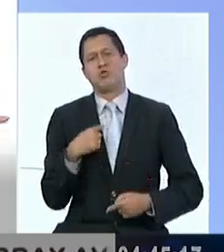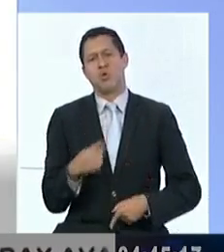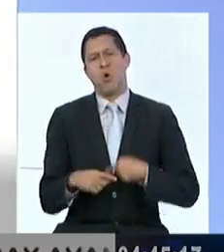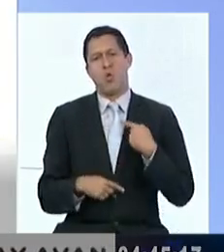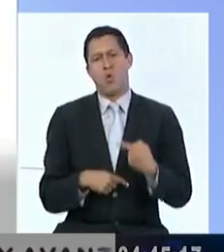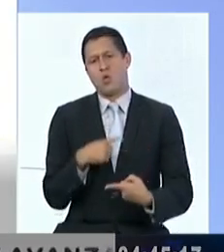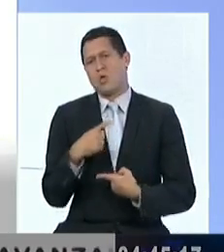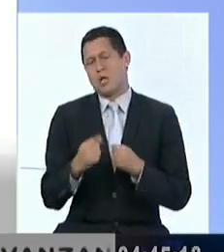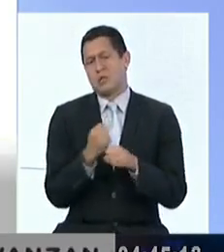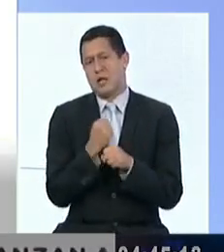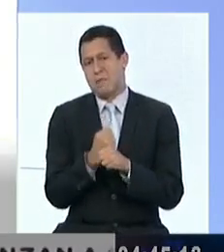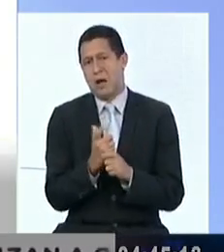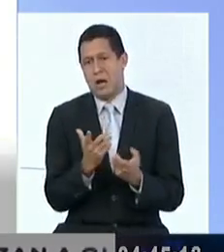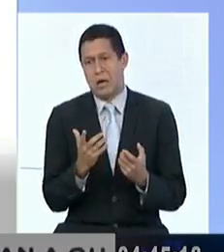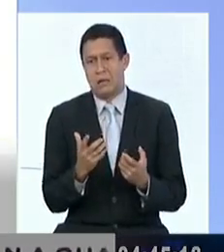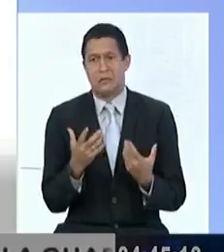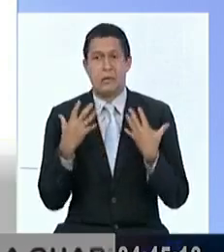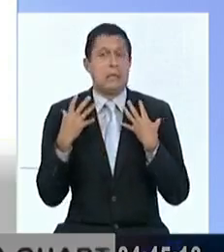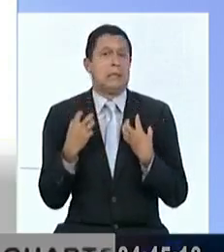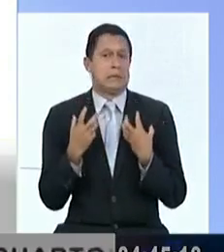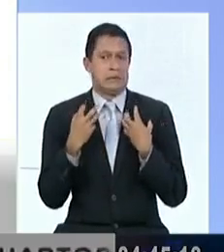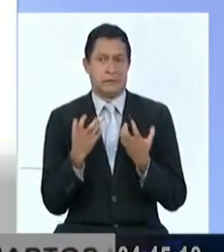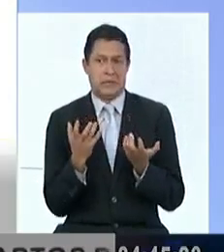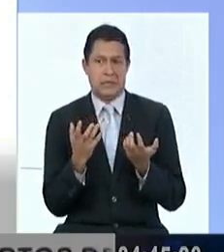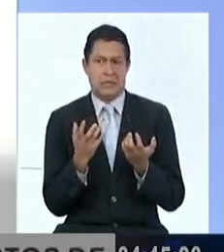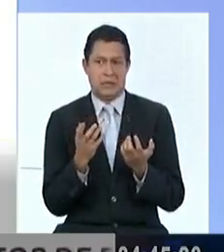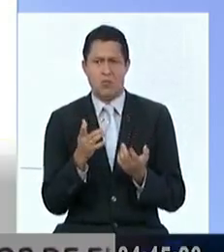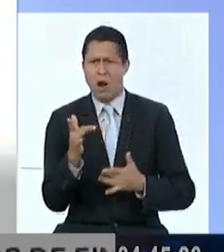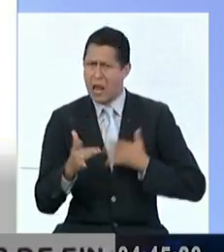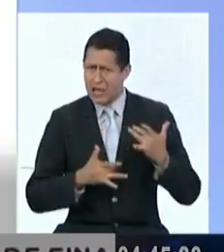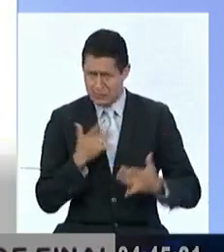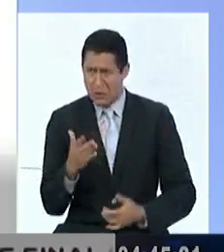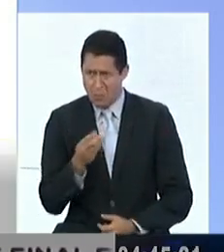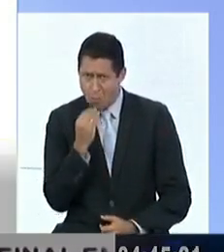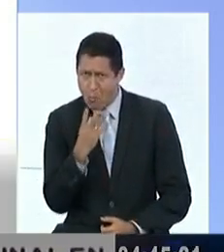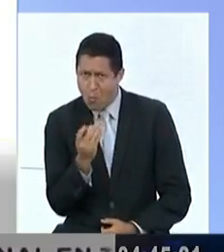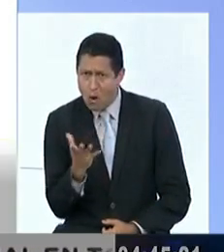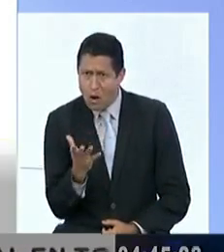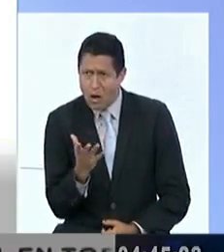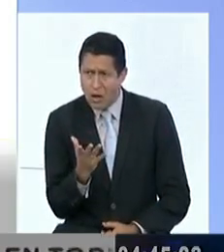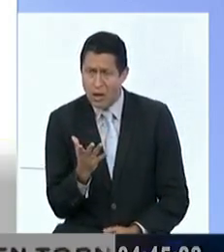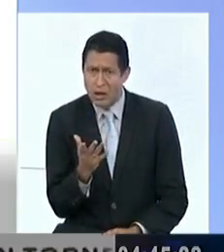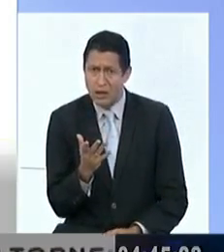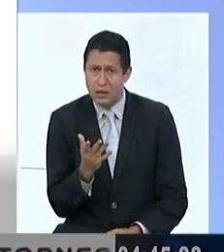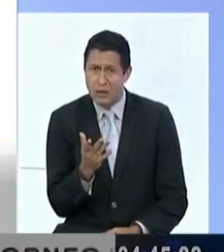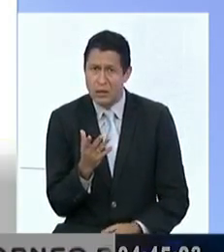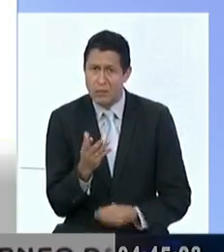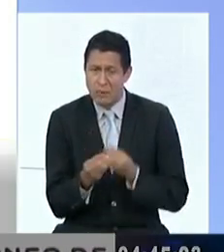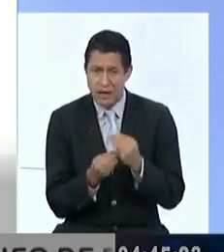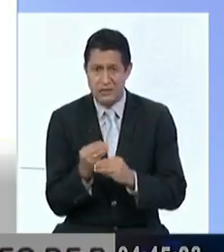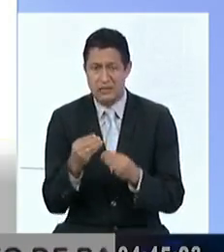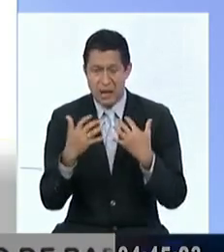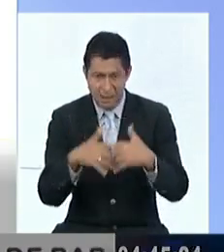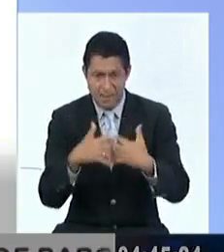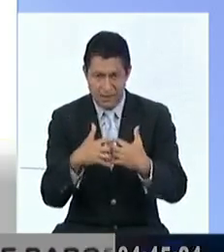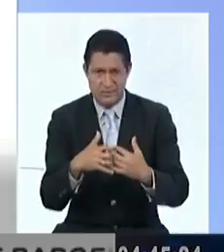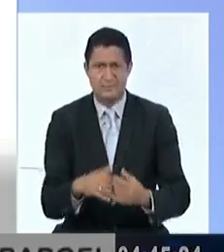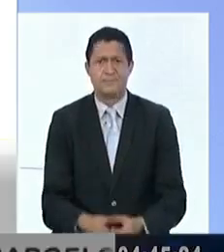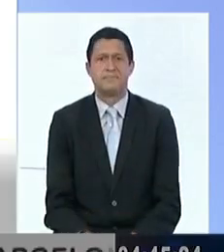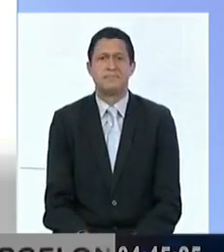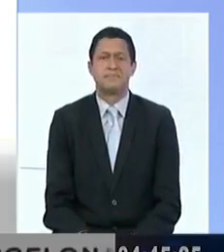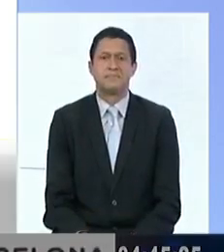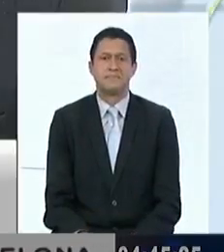del trabajo de repente de las cargas que tienen en el momento cuáles actividades son propicias oa cosas aconsejables para estas empresas para que se apliquen